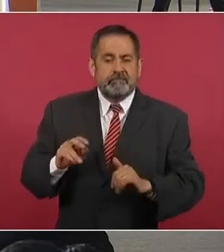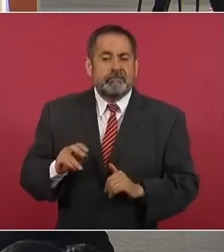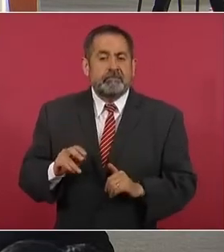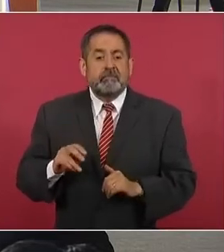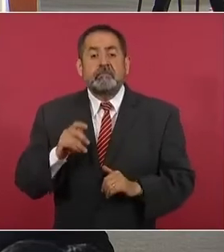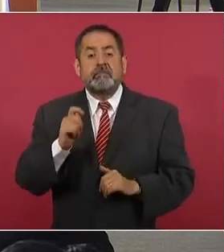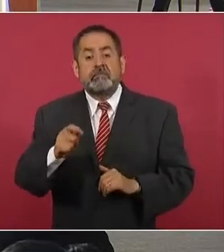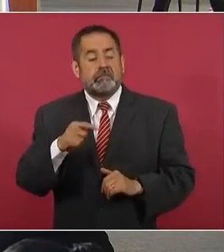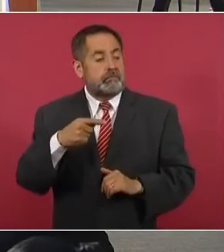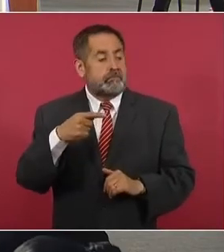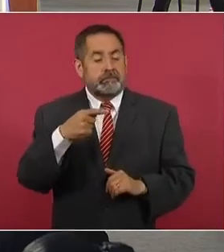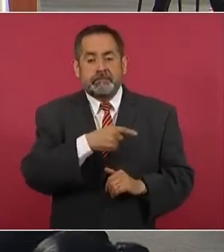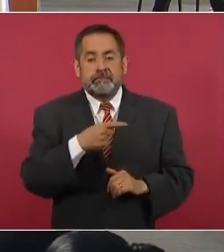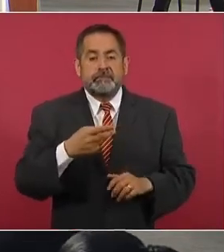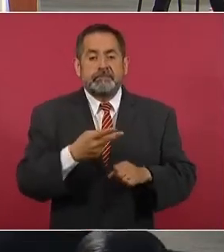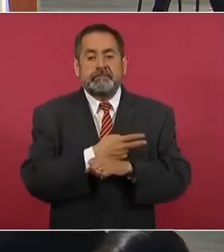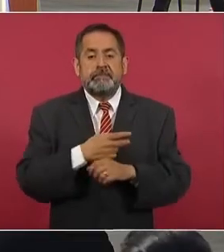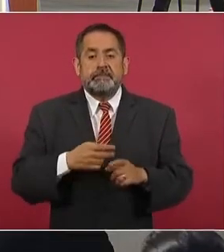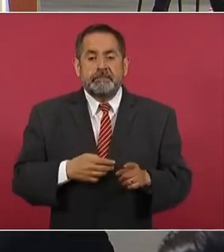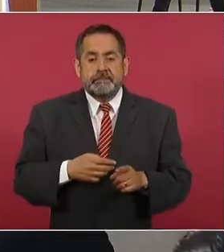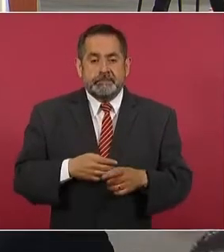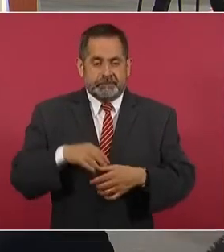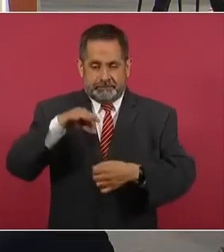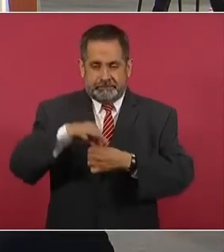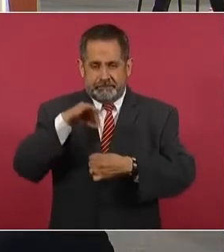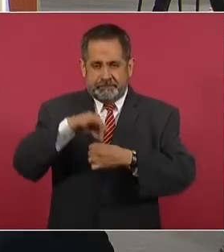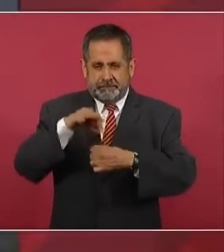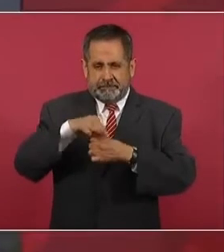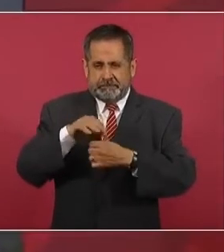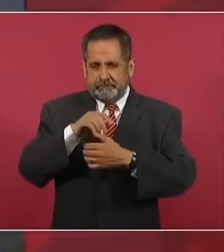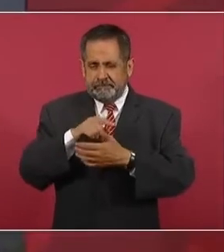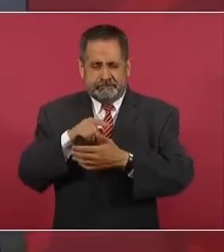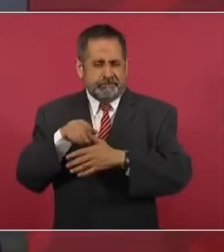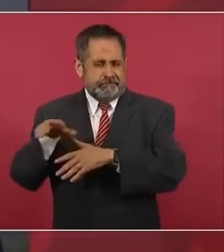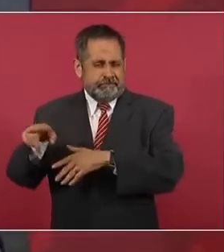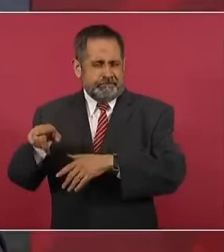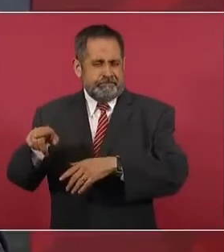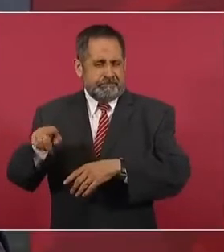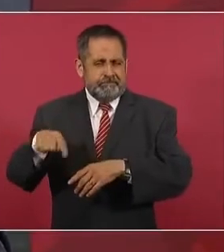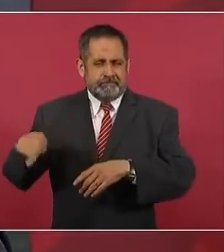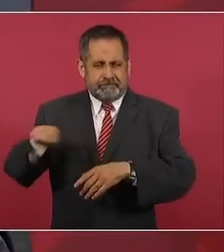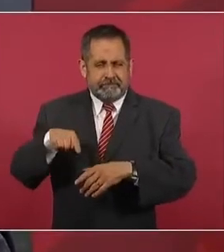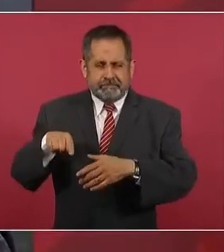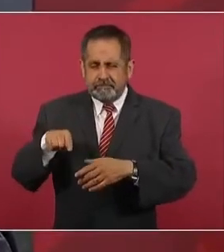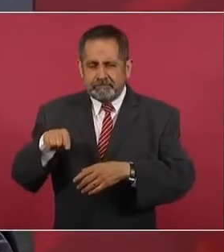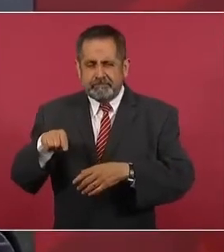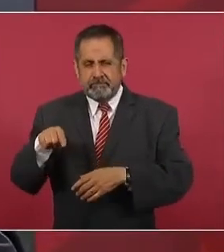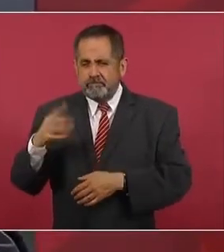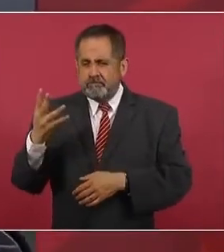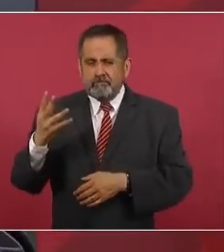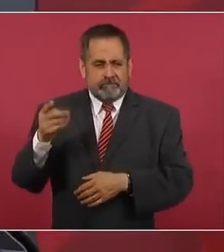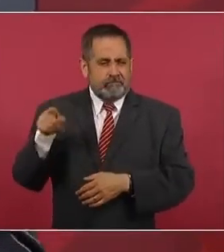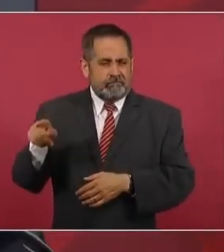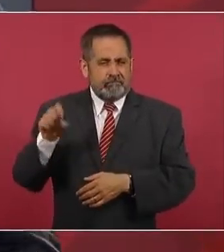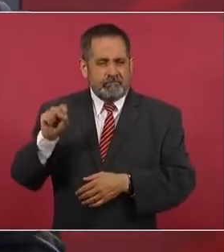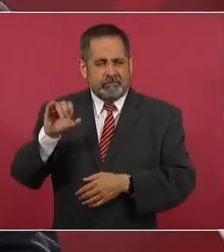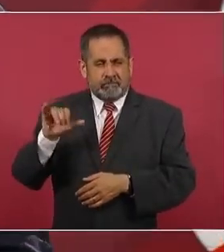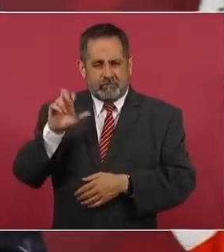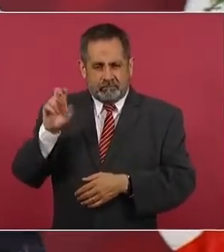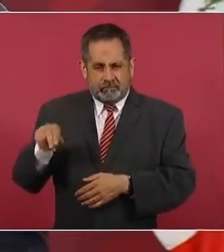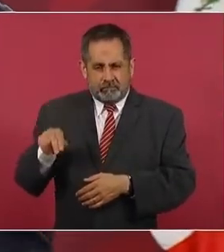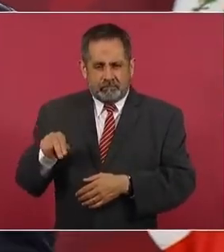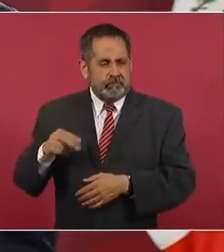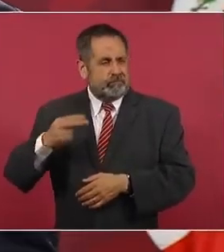de cuando se llevó a cabo la votación de los 4 que